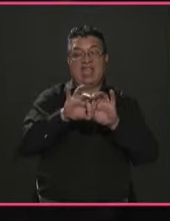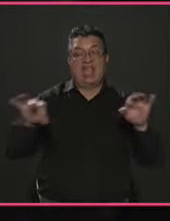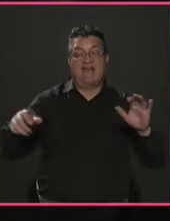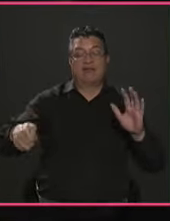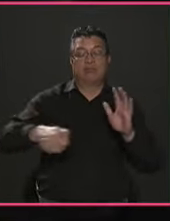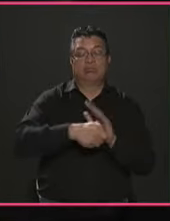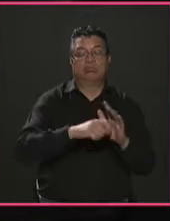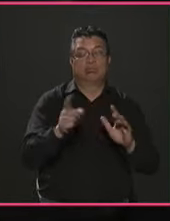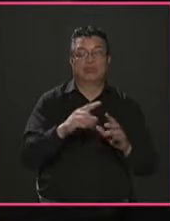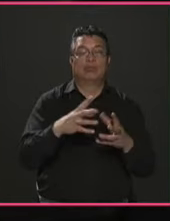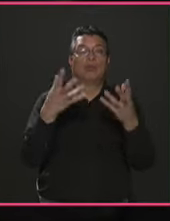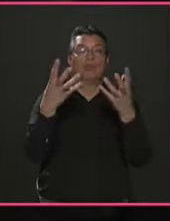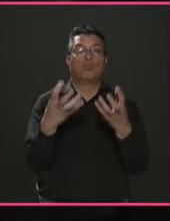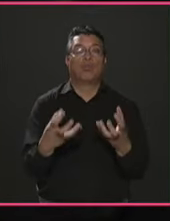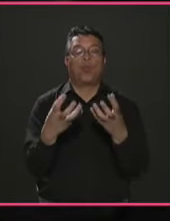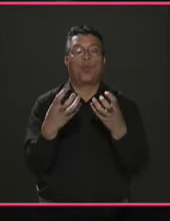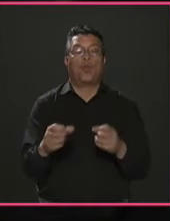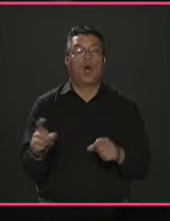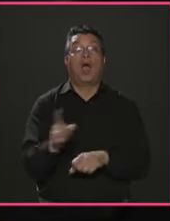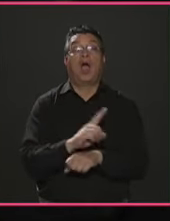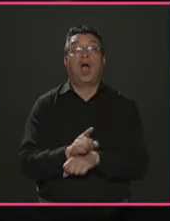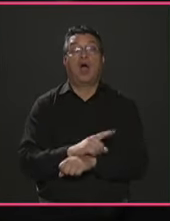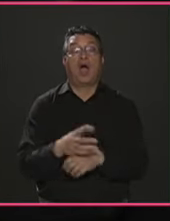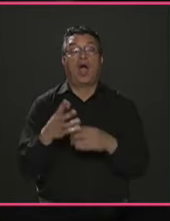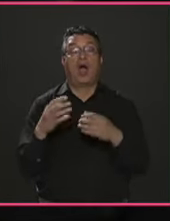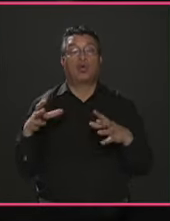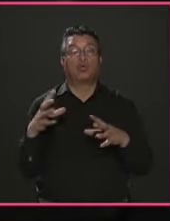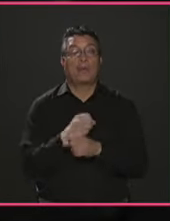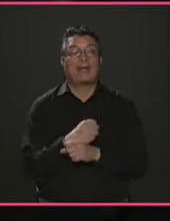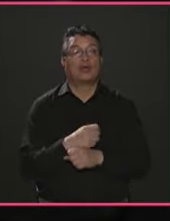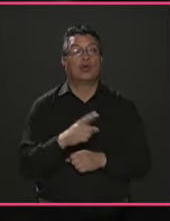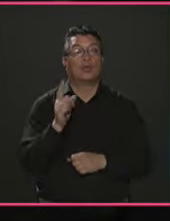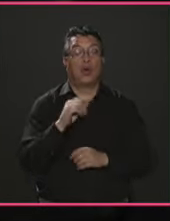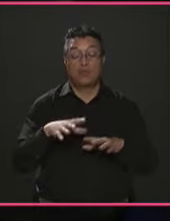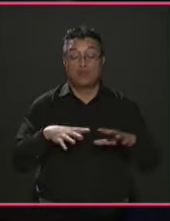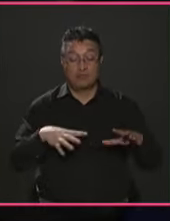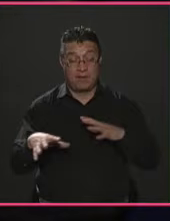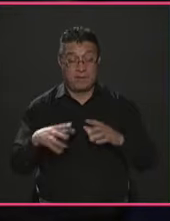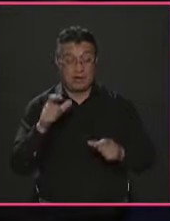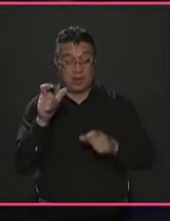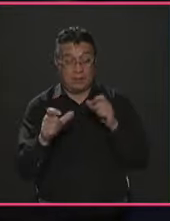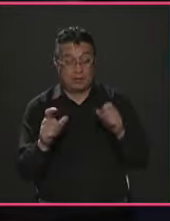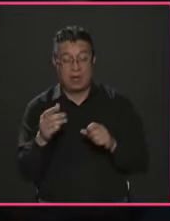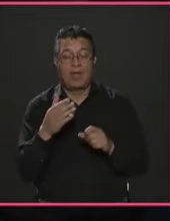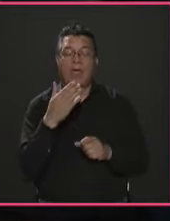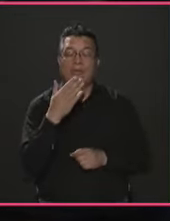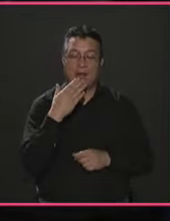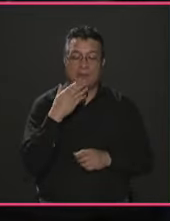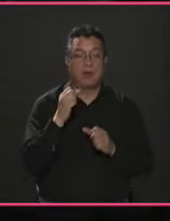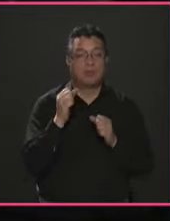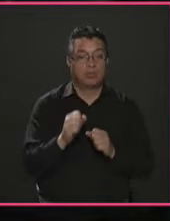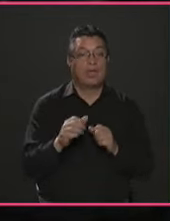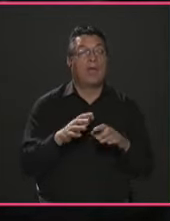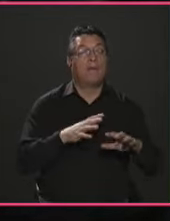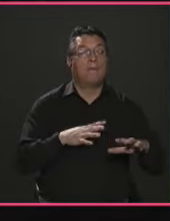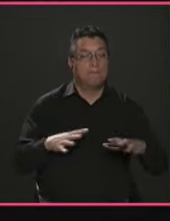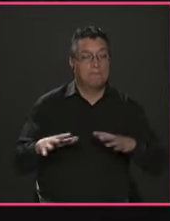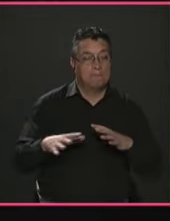Eh Esto es más allá que un movimiento de personas sino que también se pueden